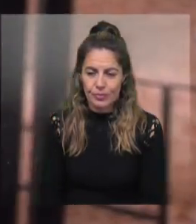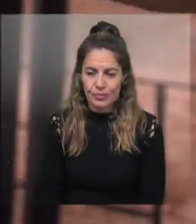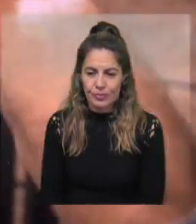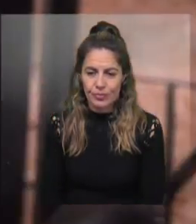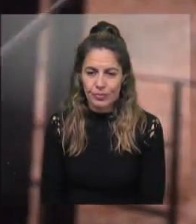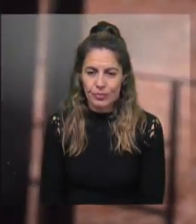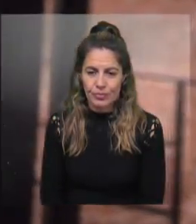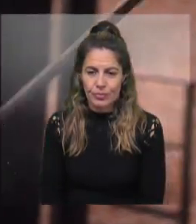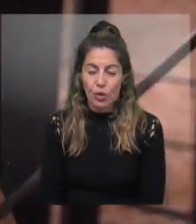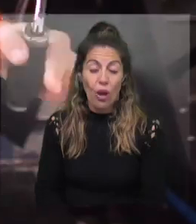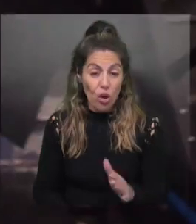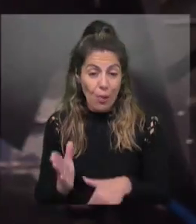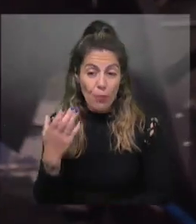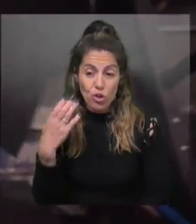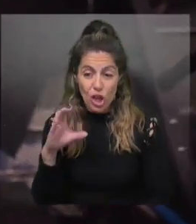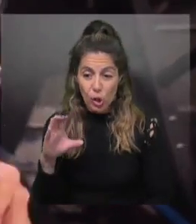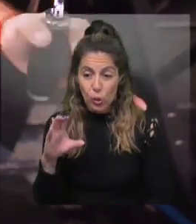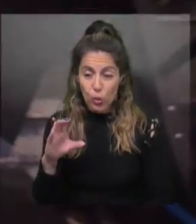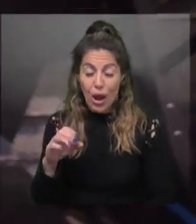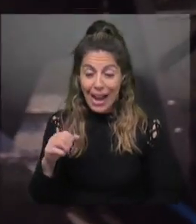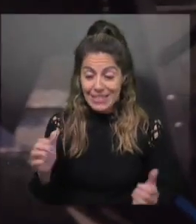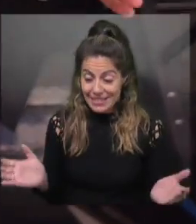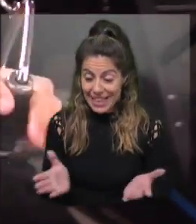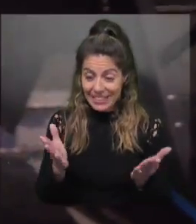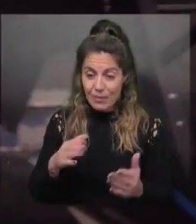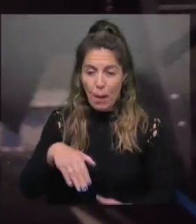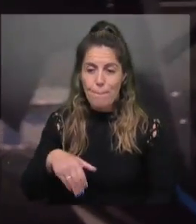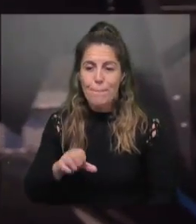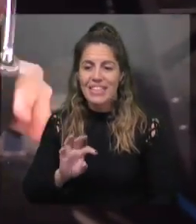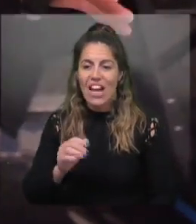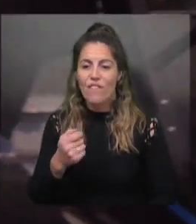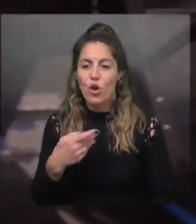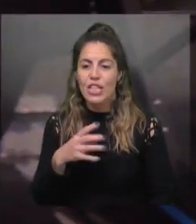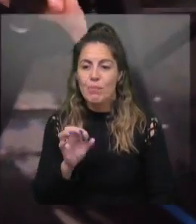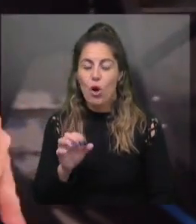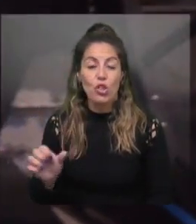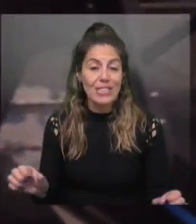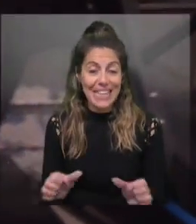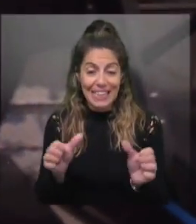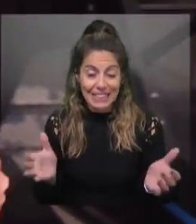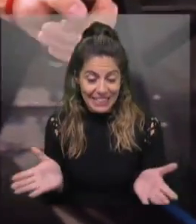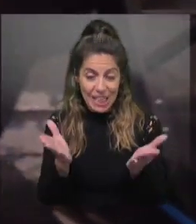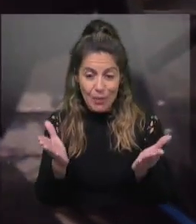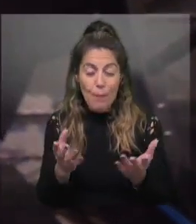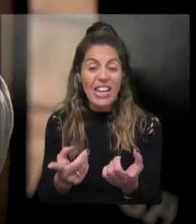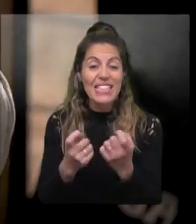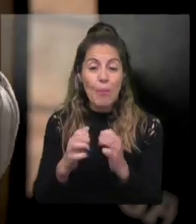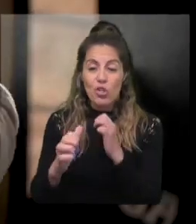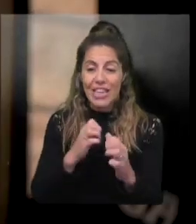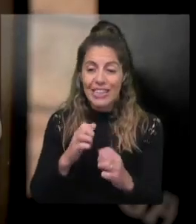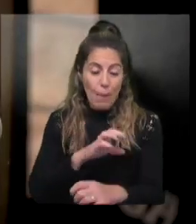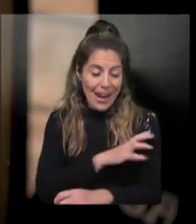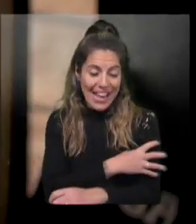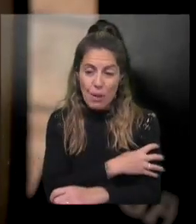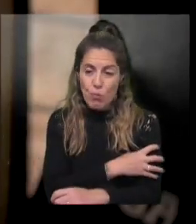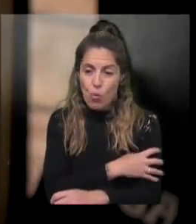Cuando vamos al gimnasio, el metabolismo se activa porque necesitamos energía para que el músculo trabaje. Lo que sucede en